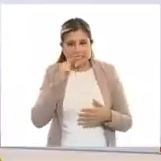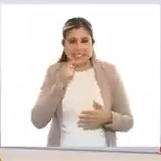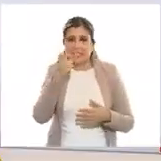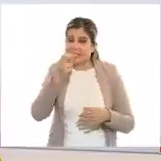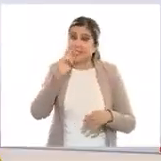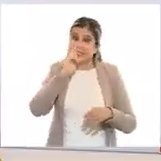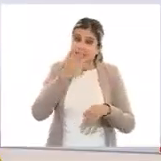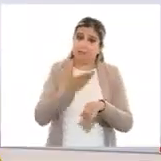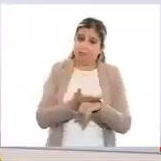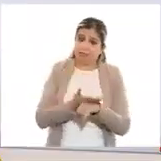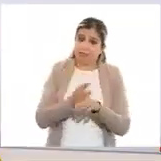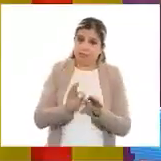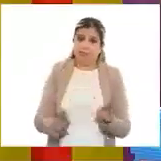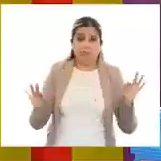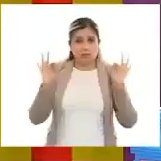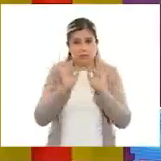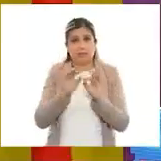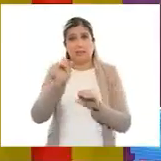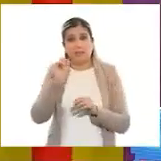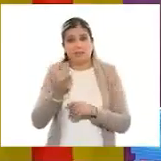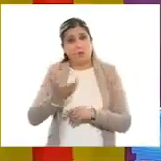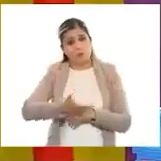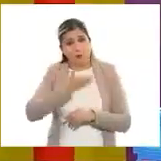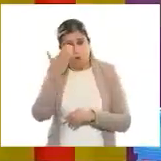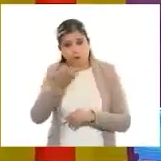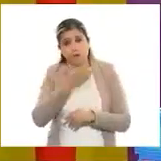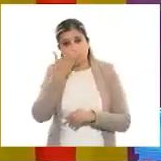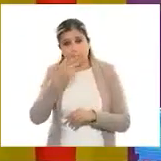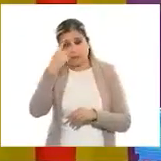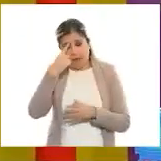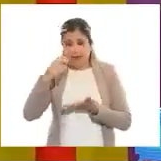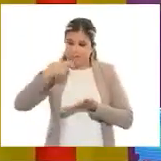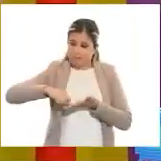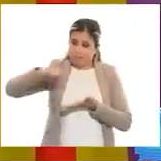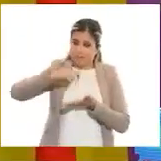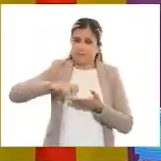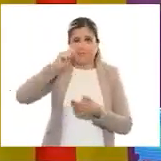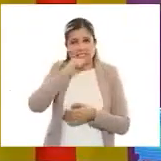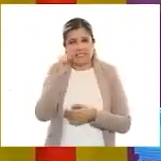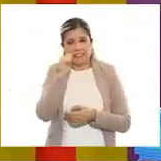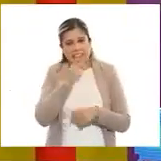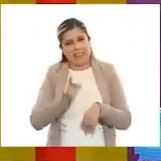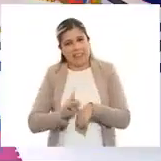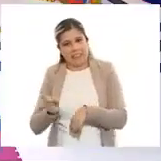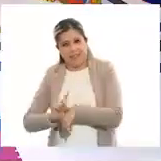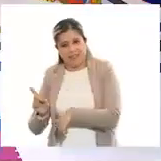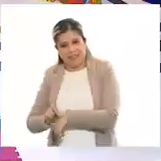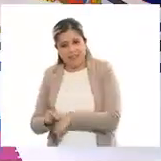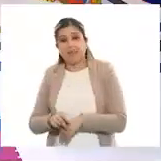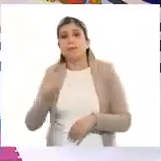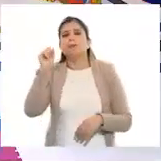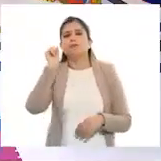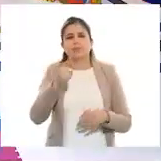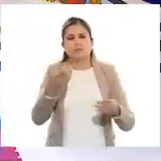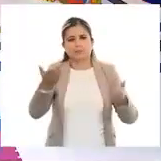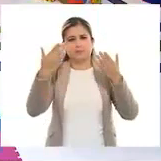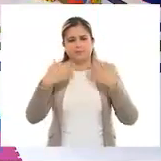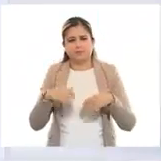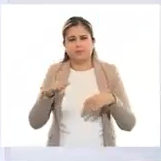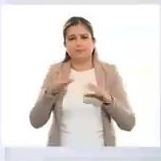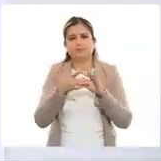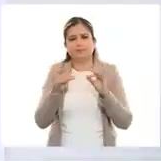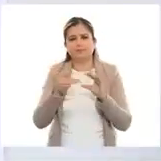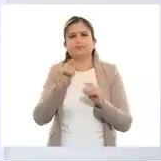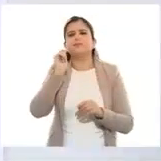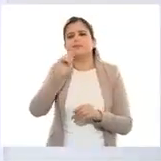una responsabilidad, pero también un hábito que nos va acompañando. Muy bien, ¿qué más nos dice? También dice, bueno, ¿tú